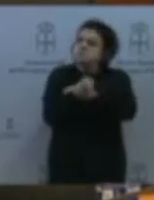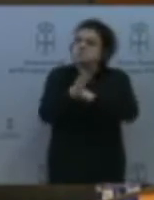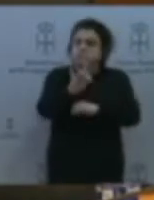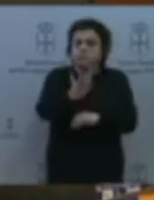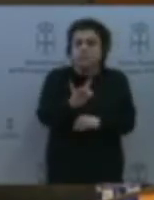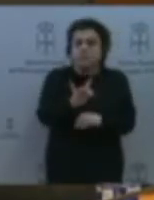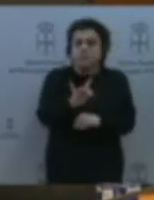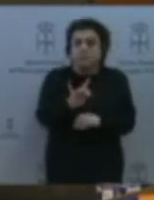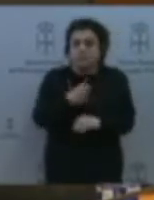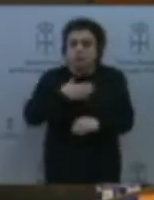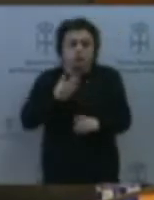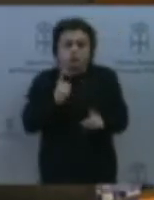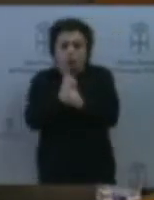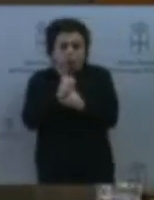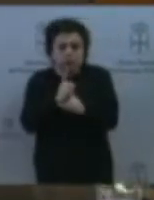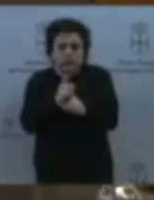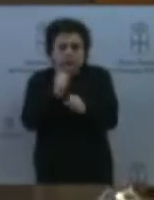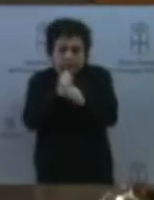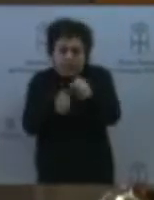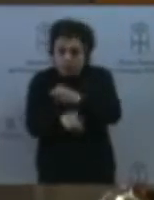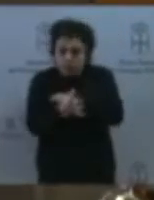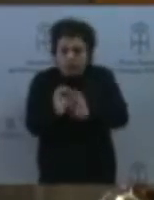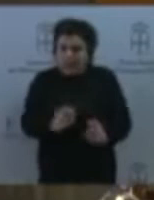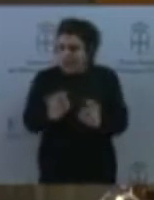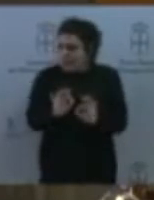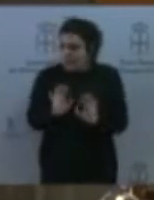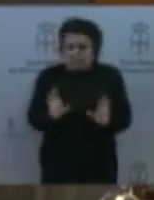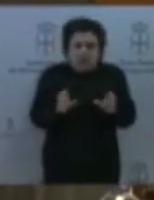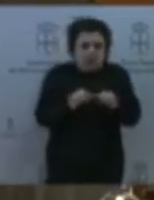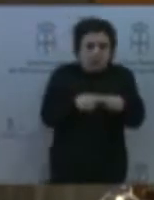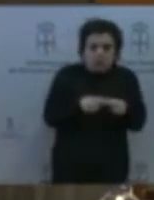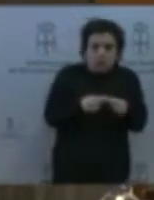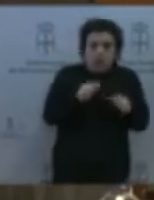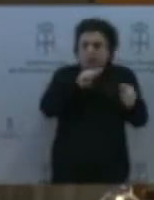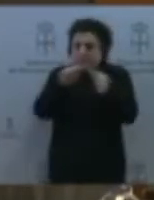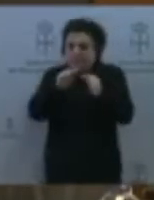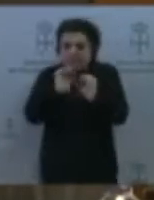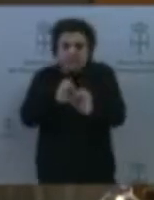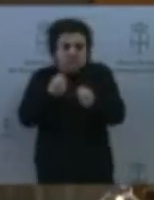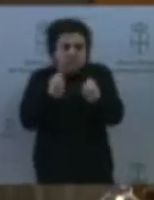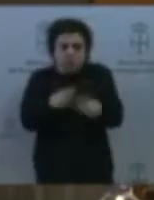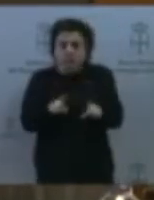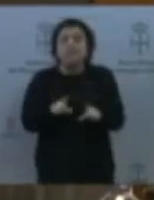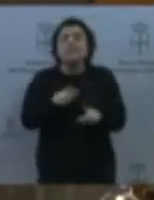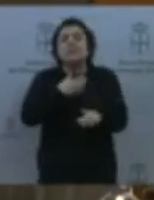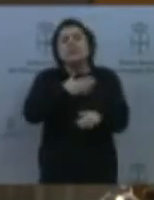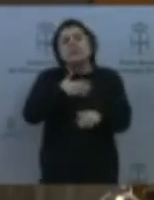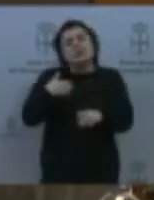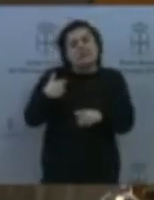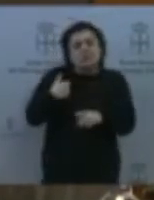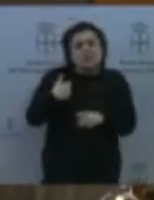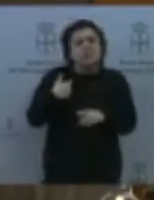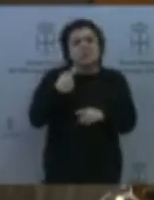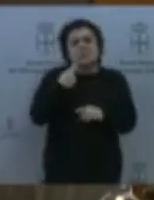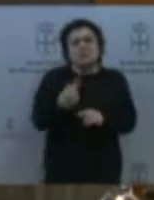reuniones y sobraría cualquier discusión, ¿no? Lo que nosotros le queremos plantear es que Amazon es una entidad tan gigantesca que consigue